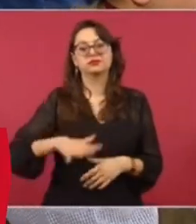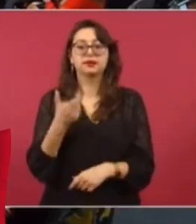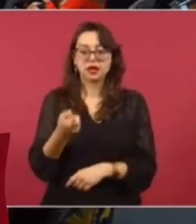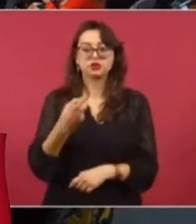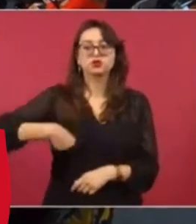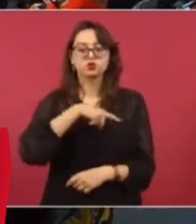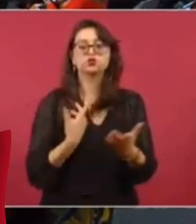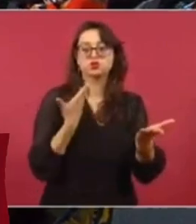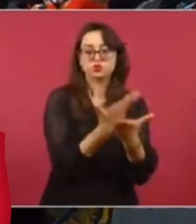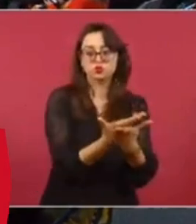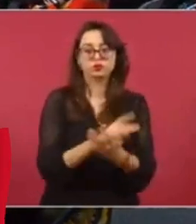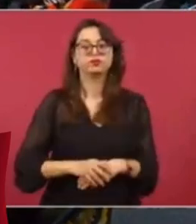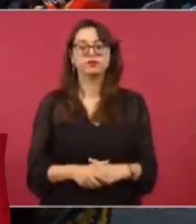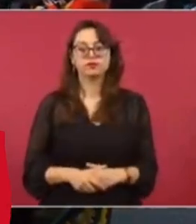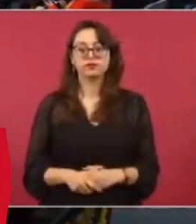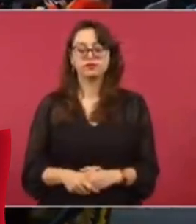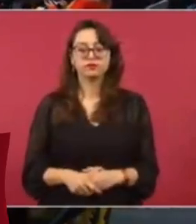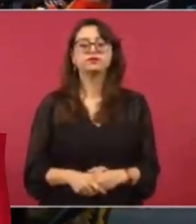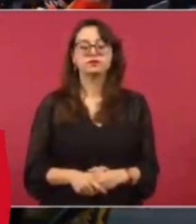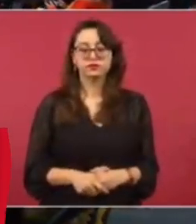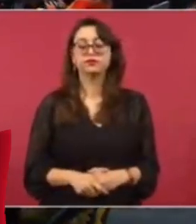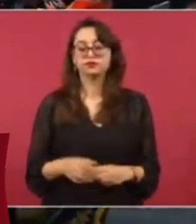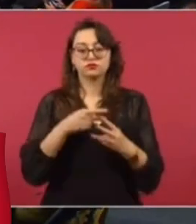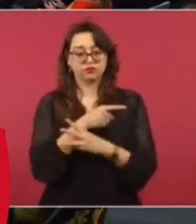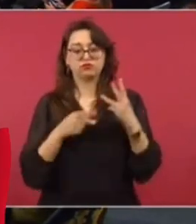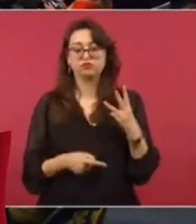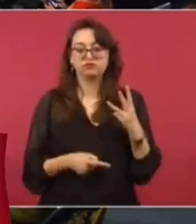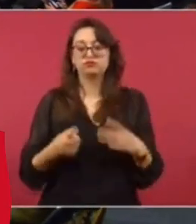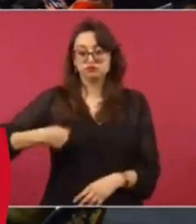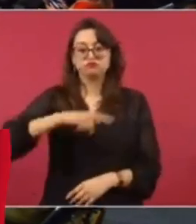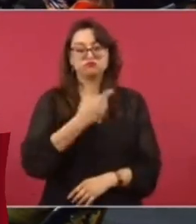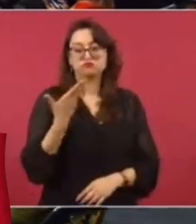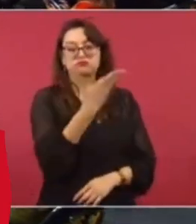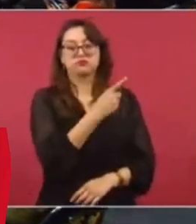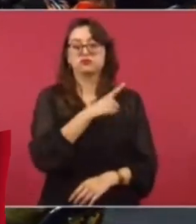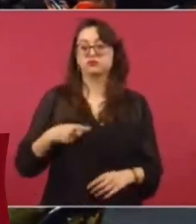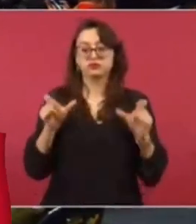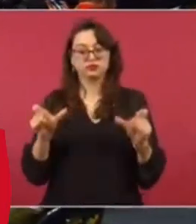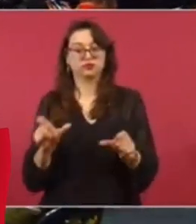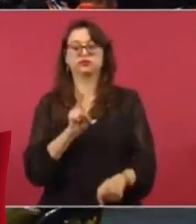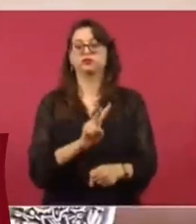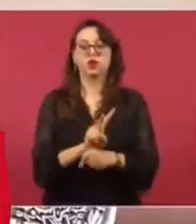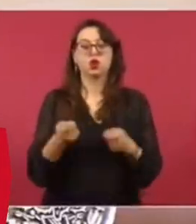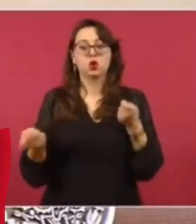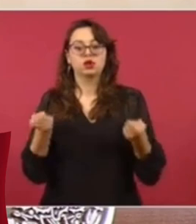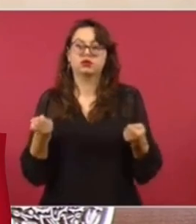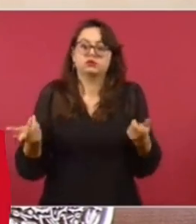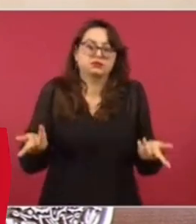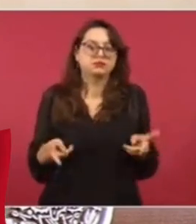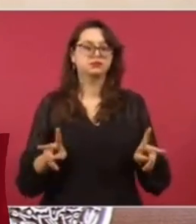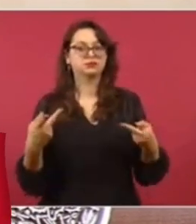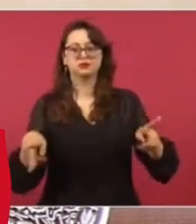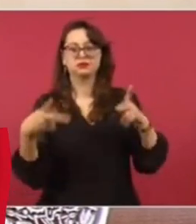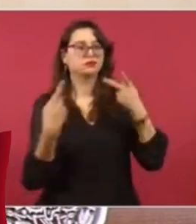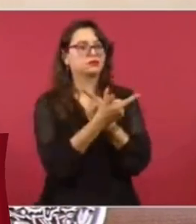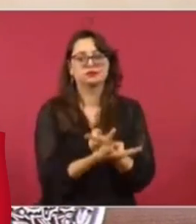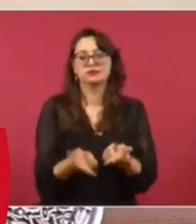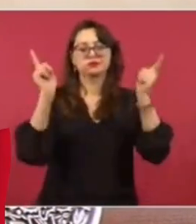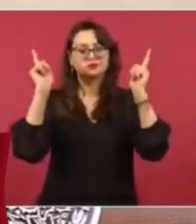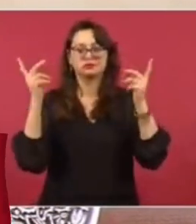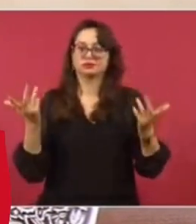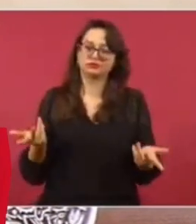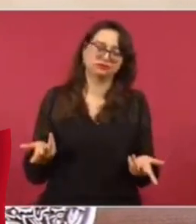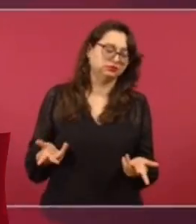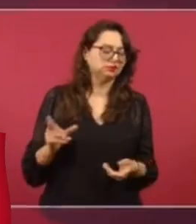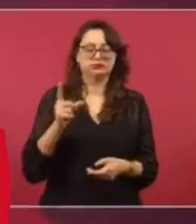nosotros estamos pidiendo eso más control y que no se venda de manera este